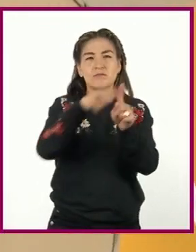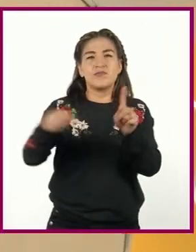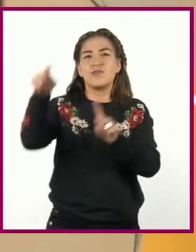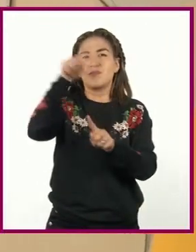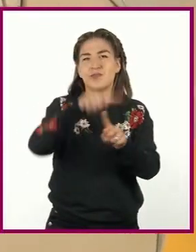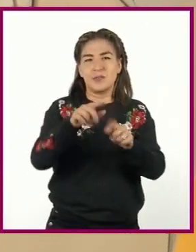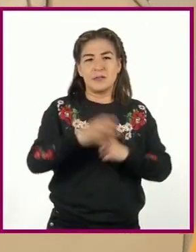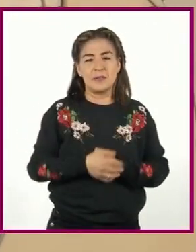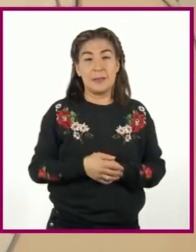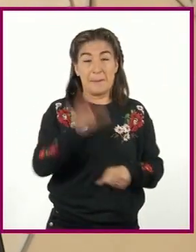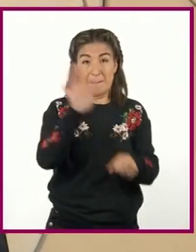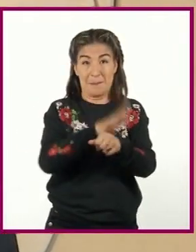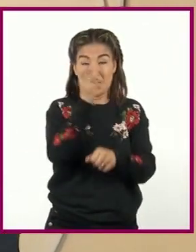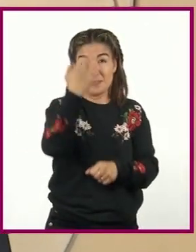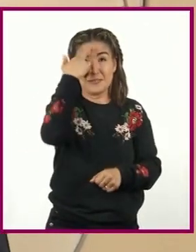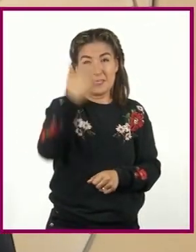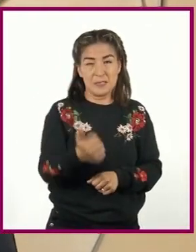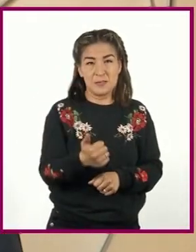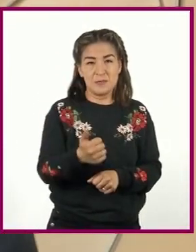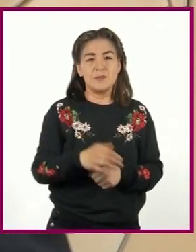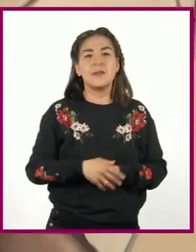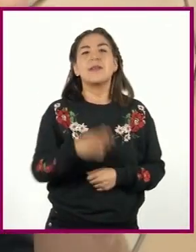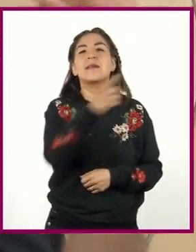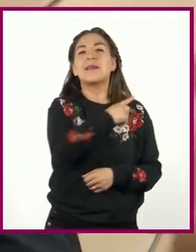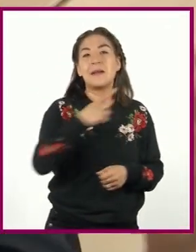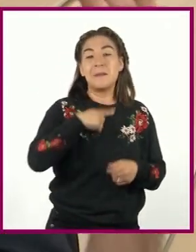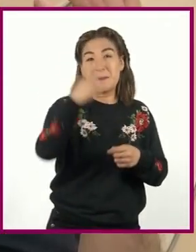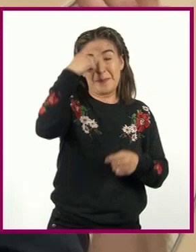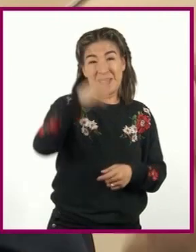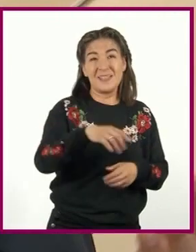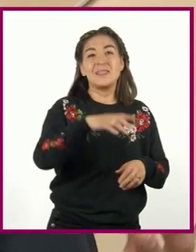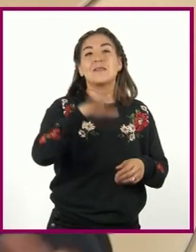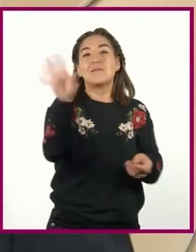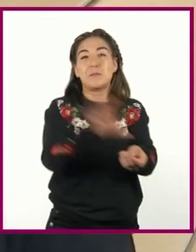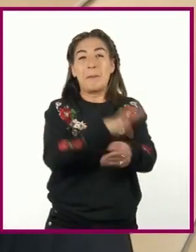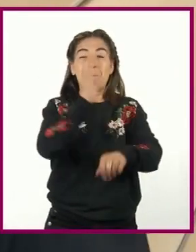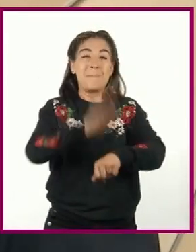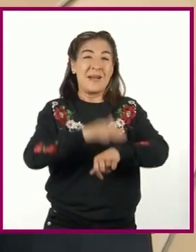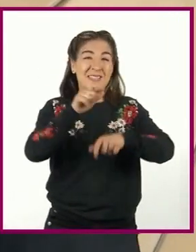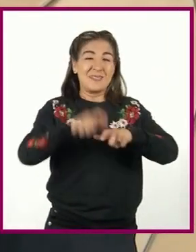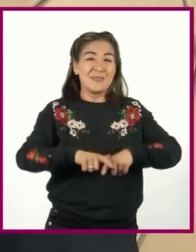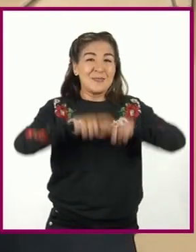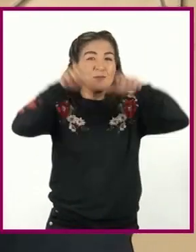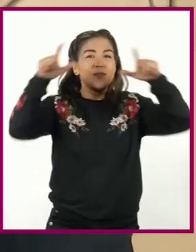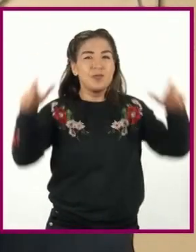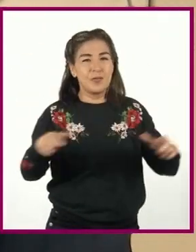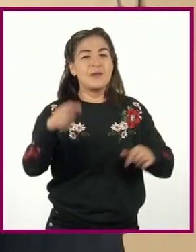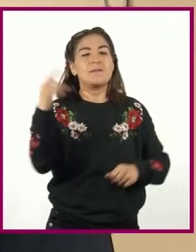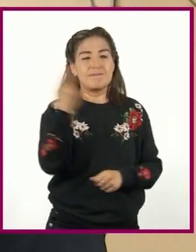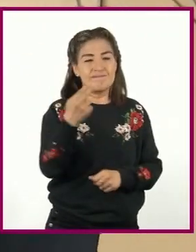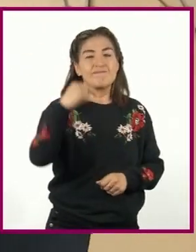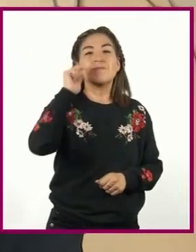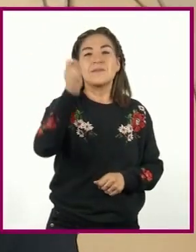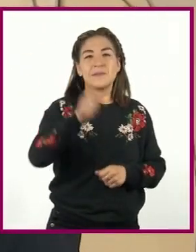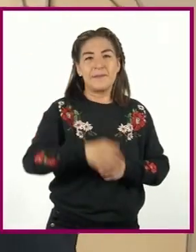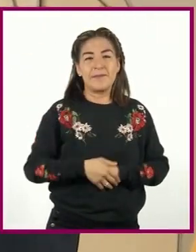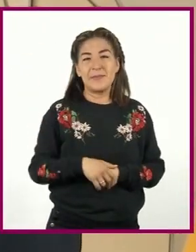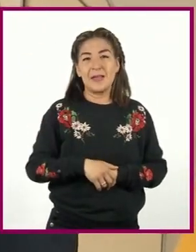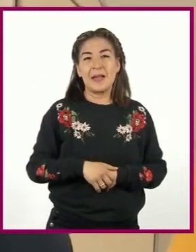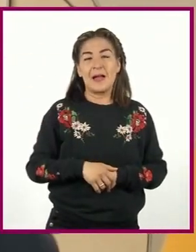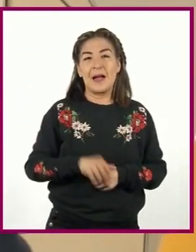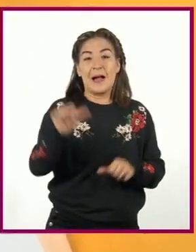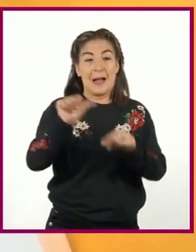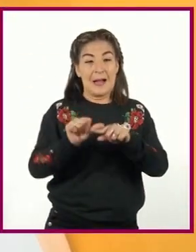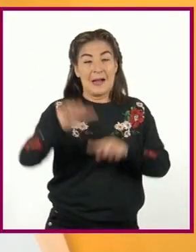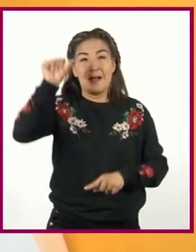transportan. Por eso, para llevar electricidad a grandes distancias, se debe hacer en la llamada alta